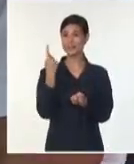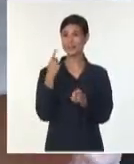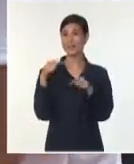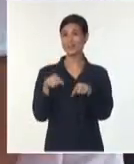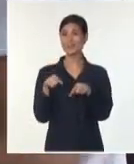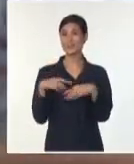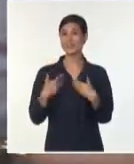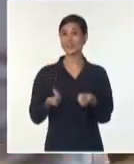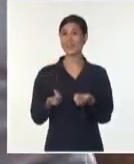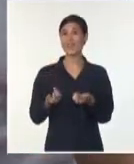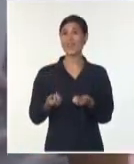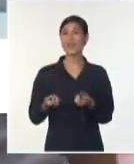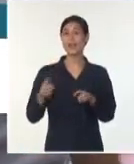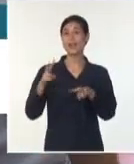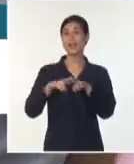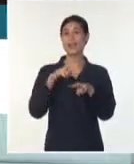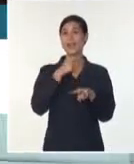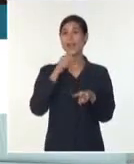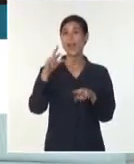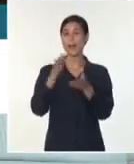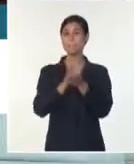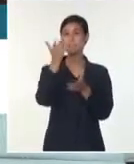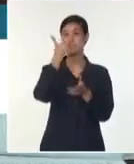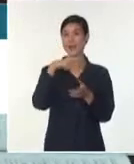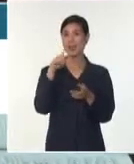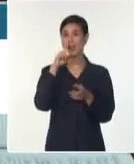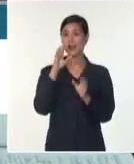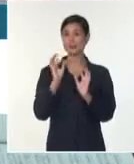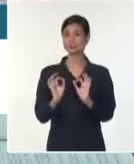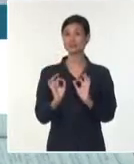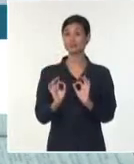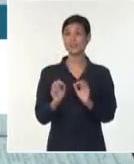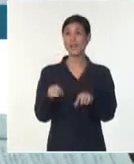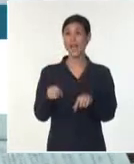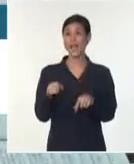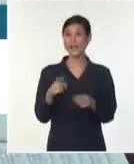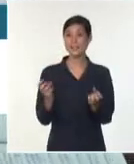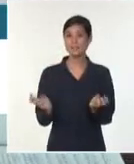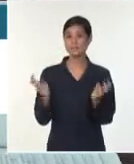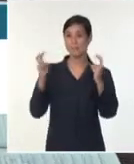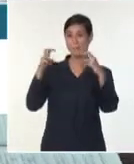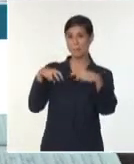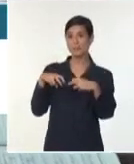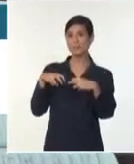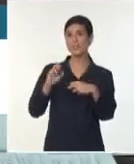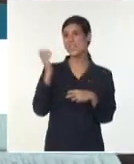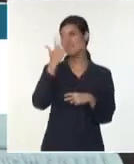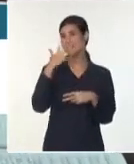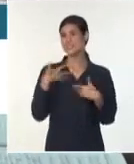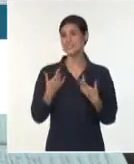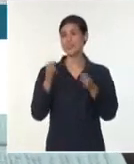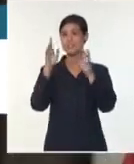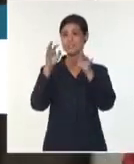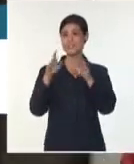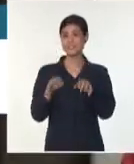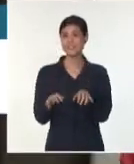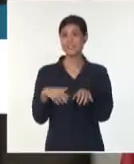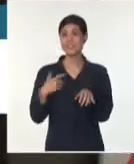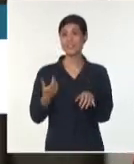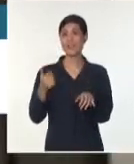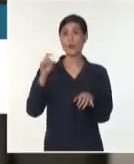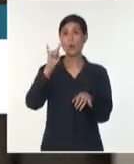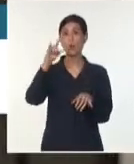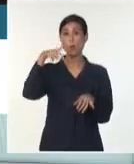tiene lugar en la provincia de Cienfuegos. En el encuentro, que contó con la presencia de la primera secretaria del Comité Nacional de la Unión de Jóvenes